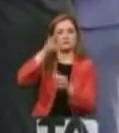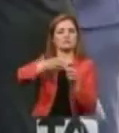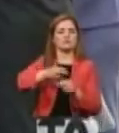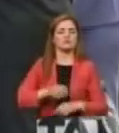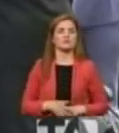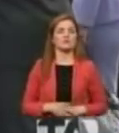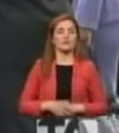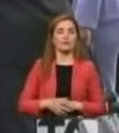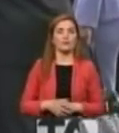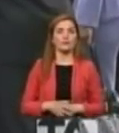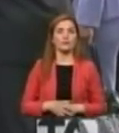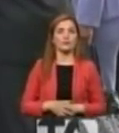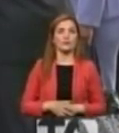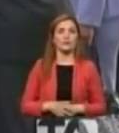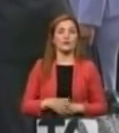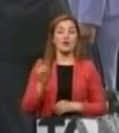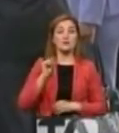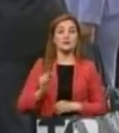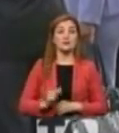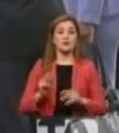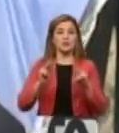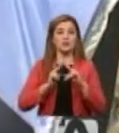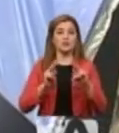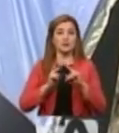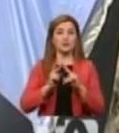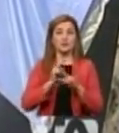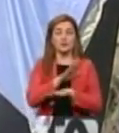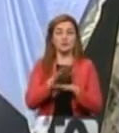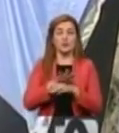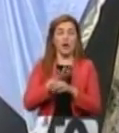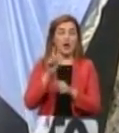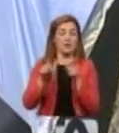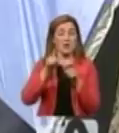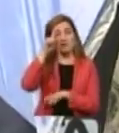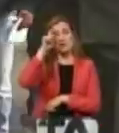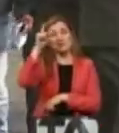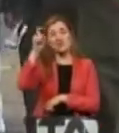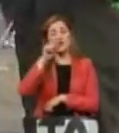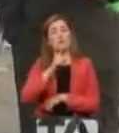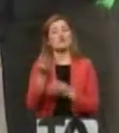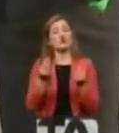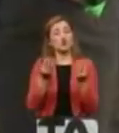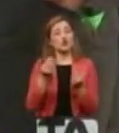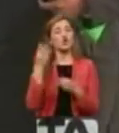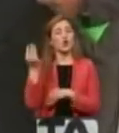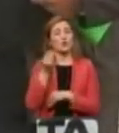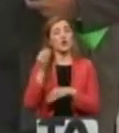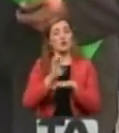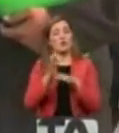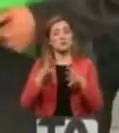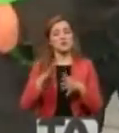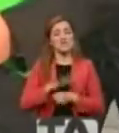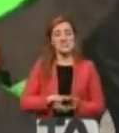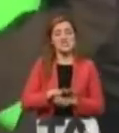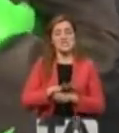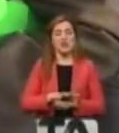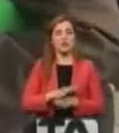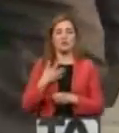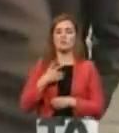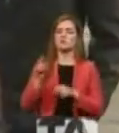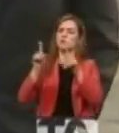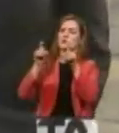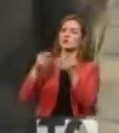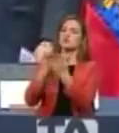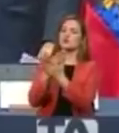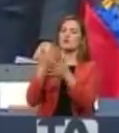Nacional. Para conocer más detalles sobre esta medida que ha frustrado los sueños de cientos de jóvenes ecuatorianos, solicitamos una entrevista con